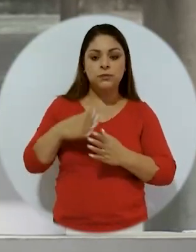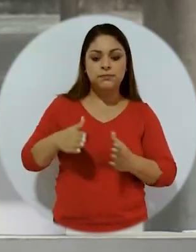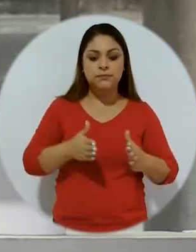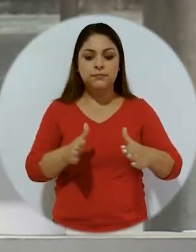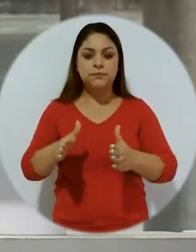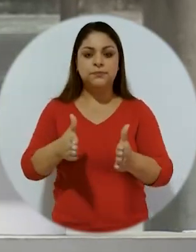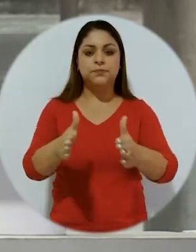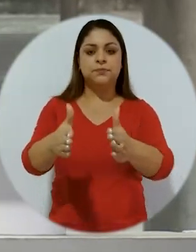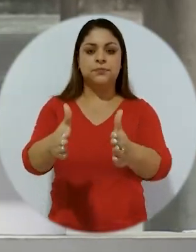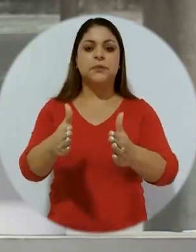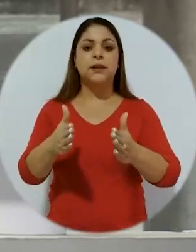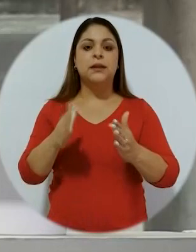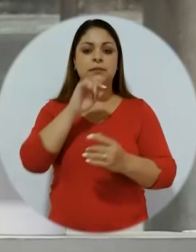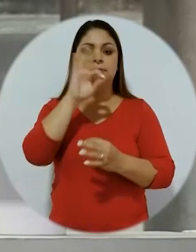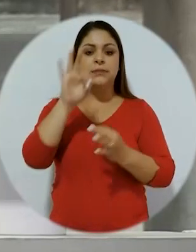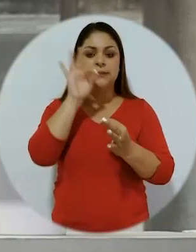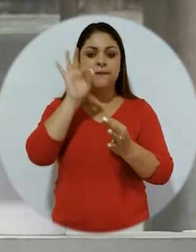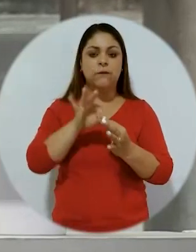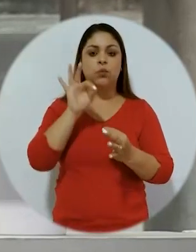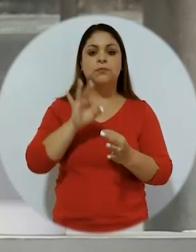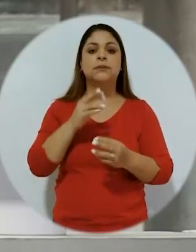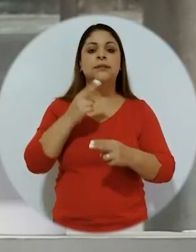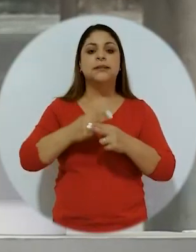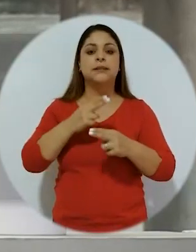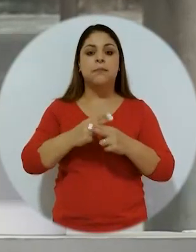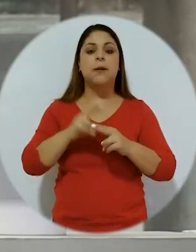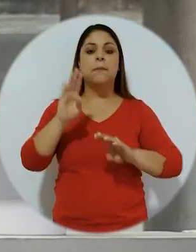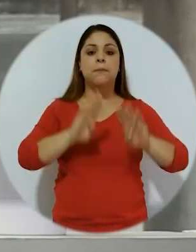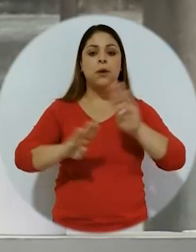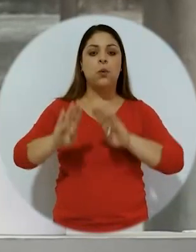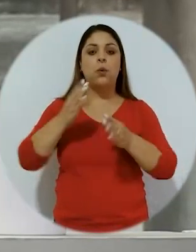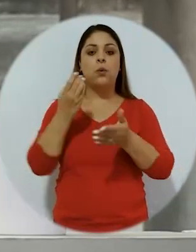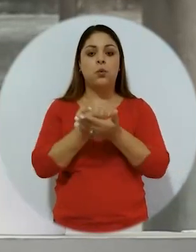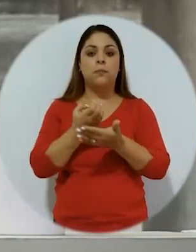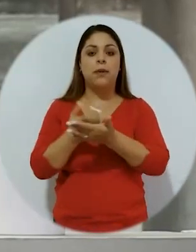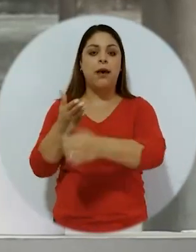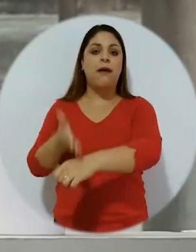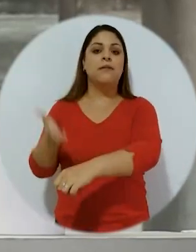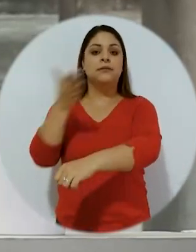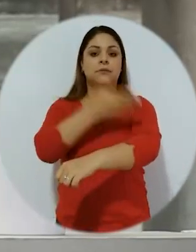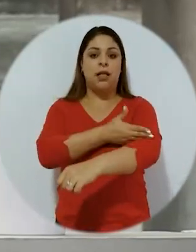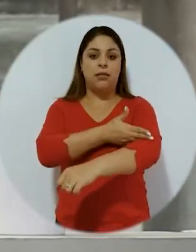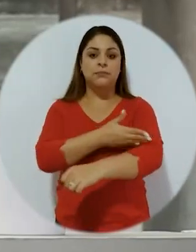sendero específico de la bioeconomía que le hemos llamado la bioeconomía avanzada.